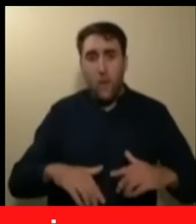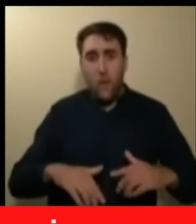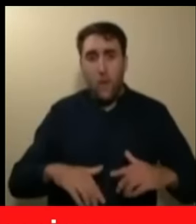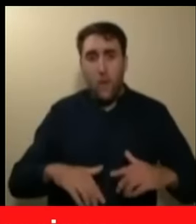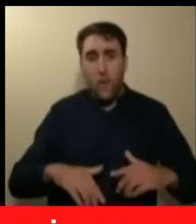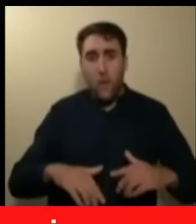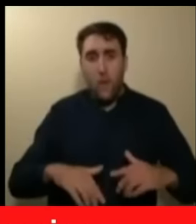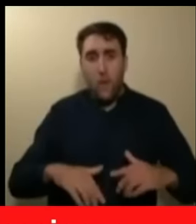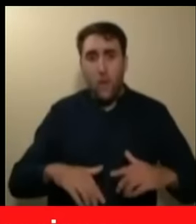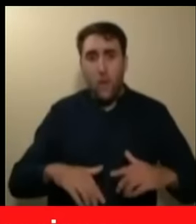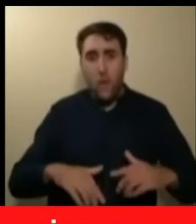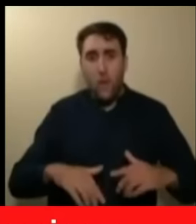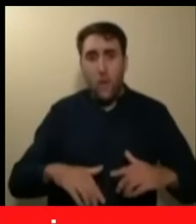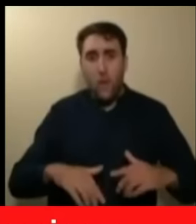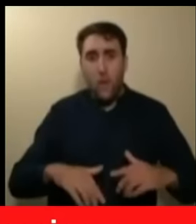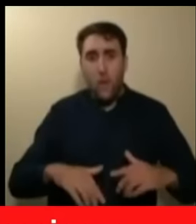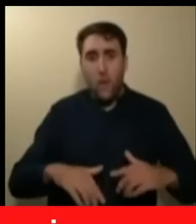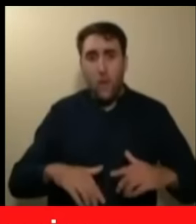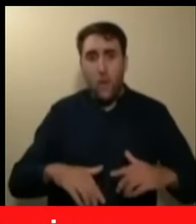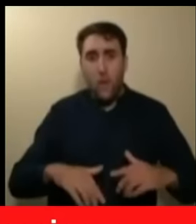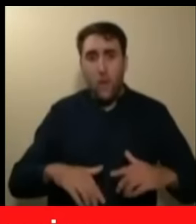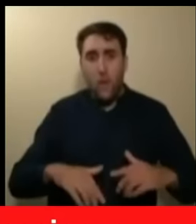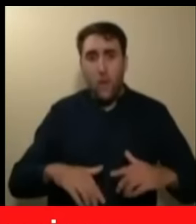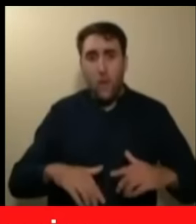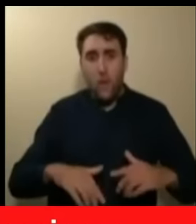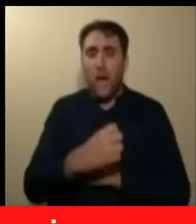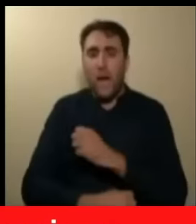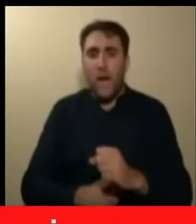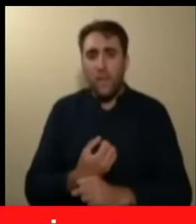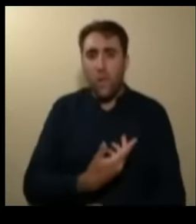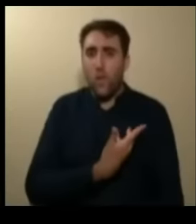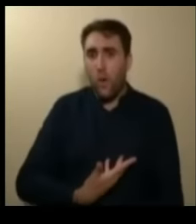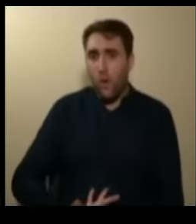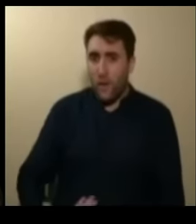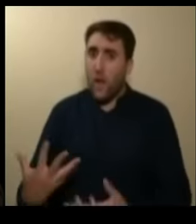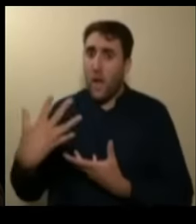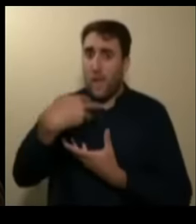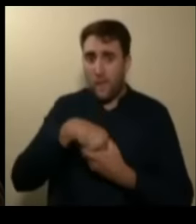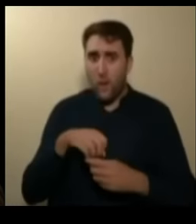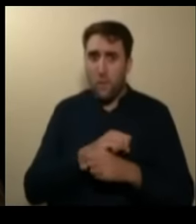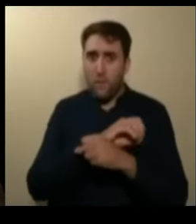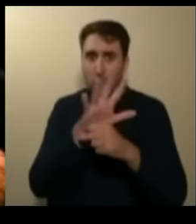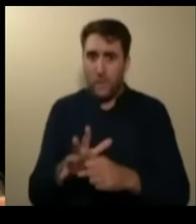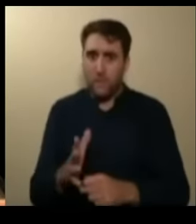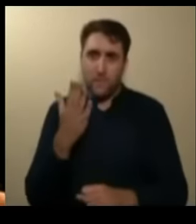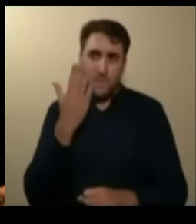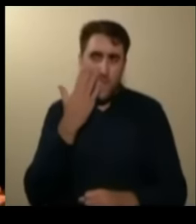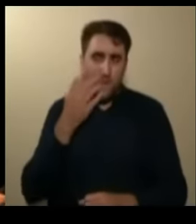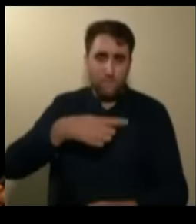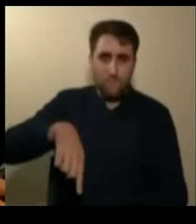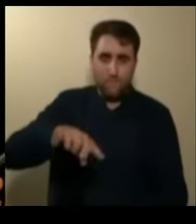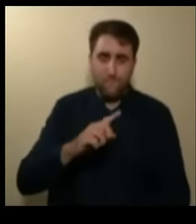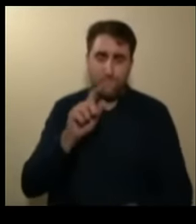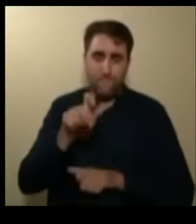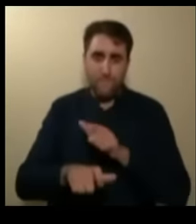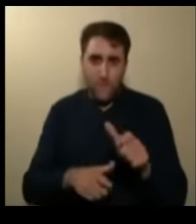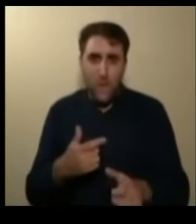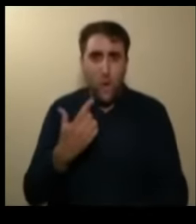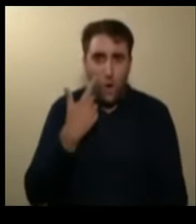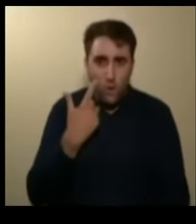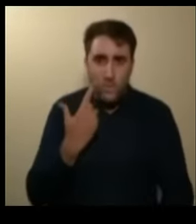un sinnúmero de planes. Vamos recién en el segundo año de gobierno y en el medio de una pandemia que nos ocasionó los daños que todos conocemos.